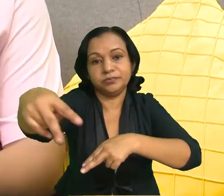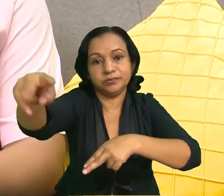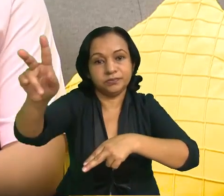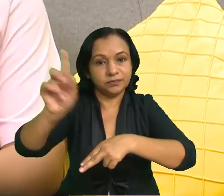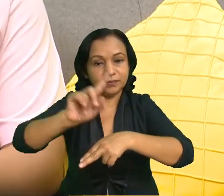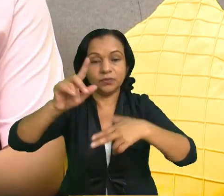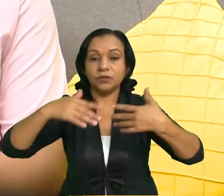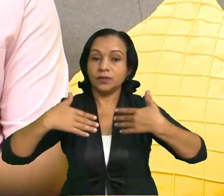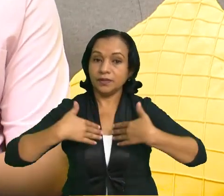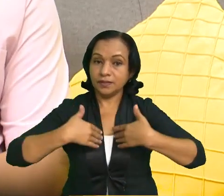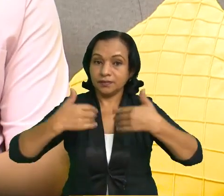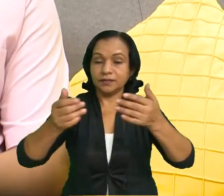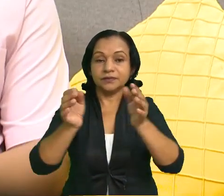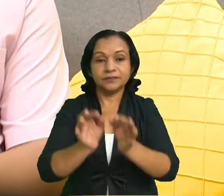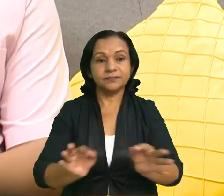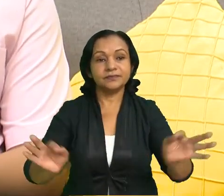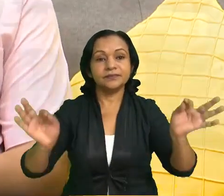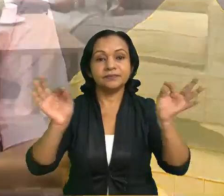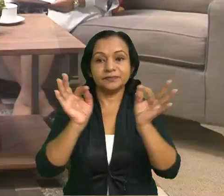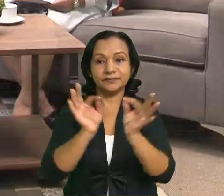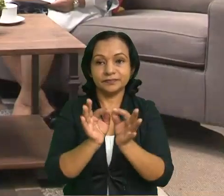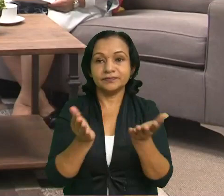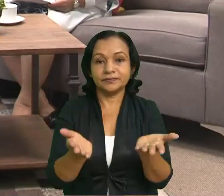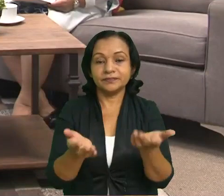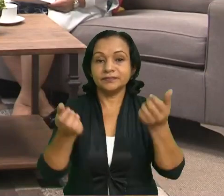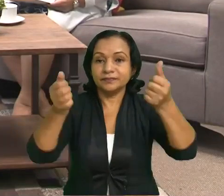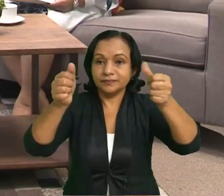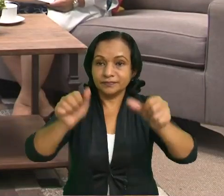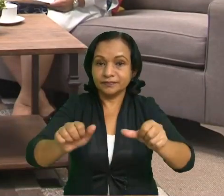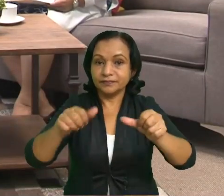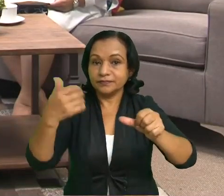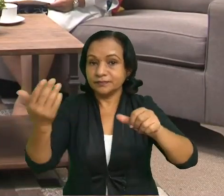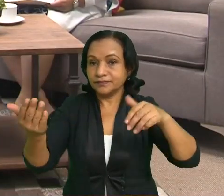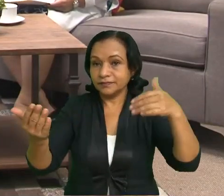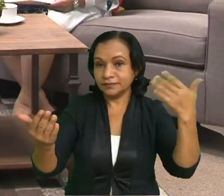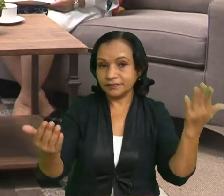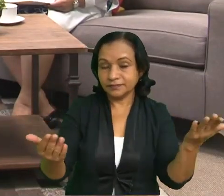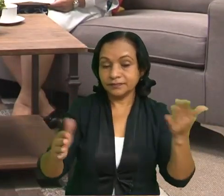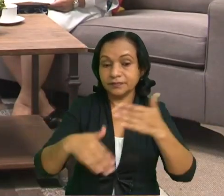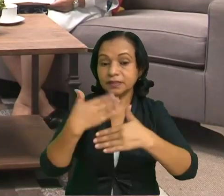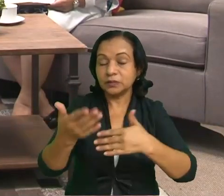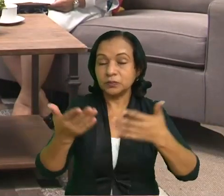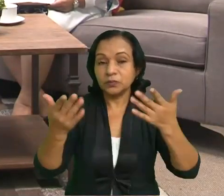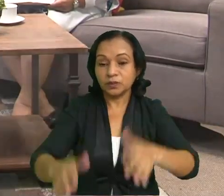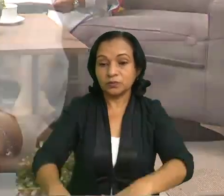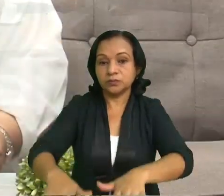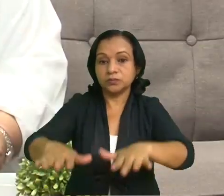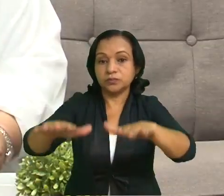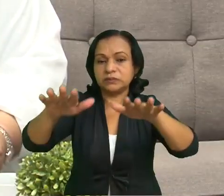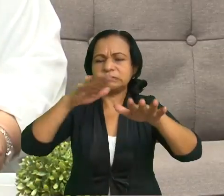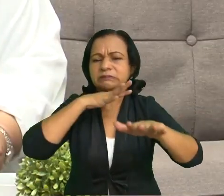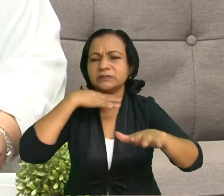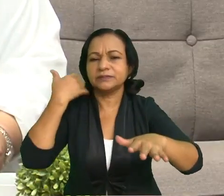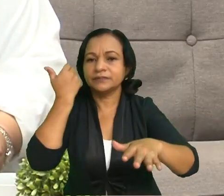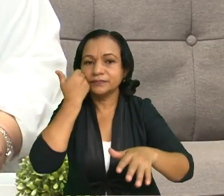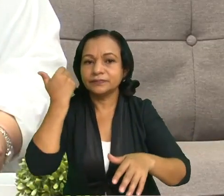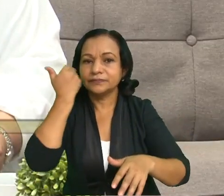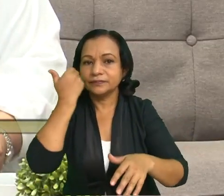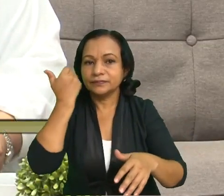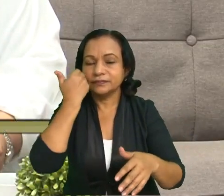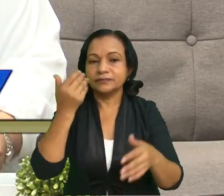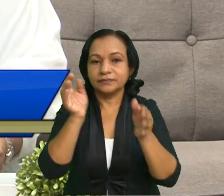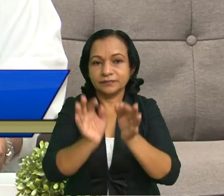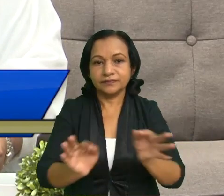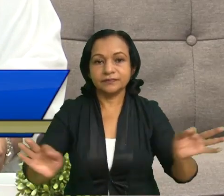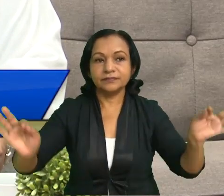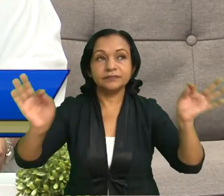salud ya está establecido cuáles son los riesgos después del auto y lamentó clave que es importante de retomar